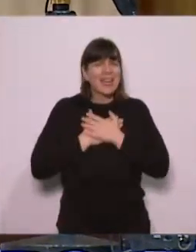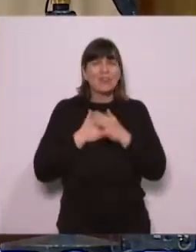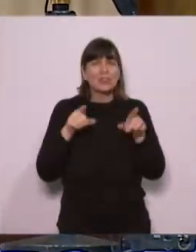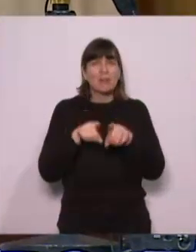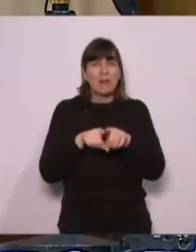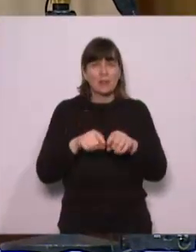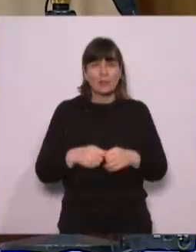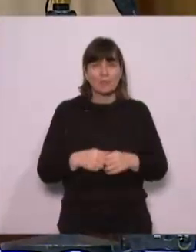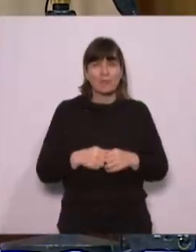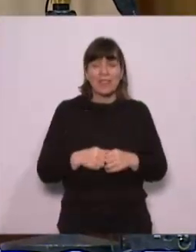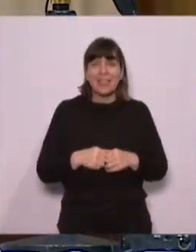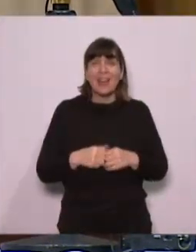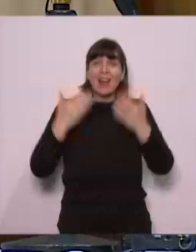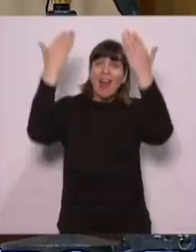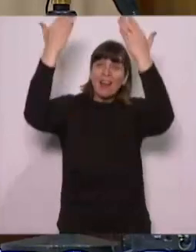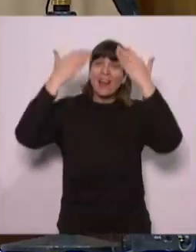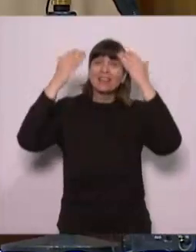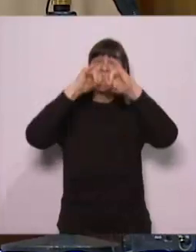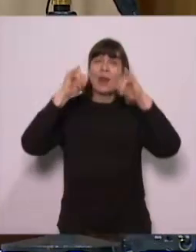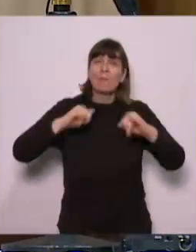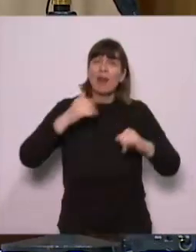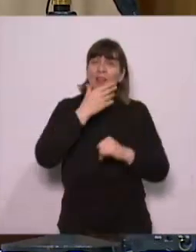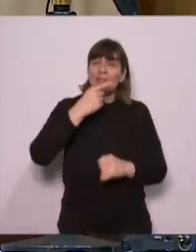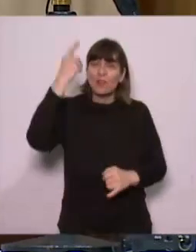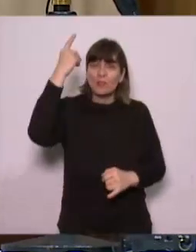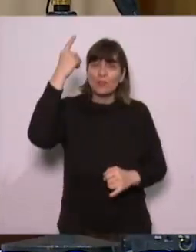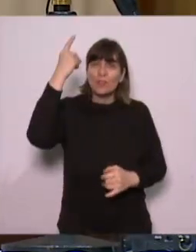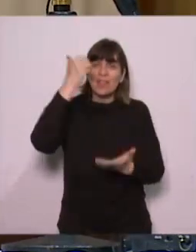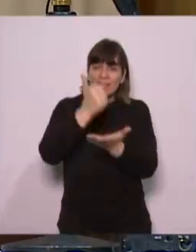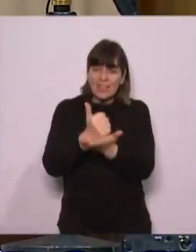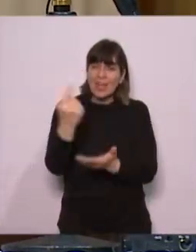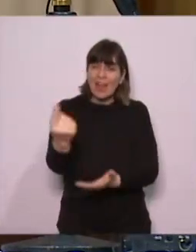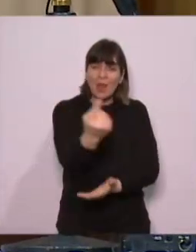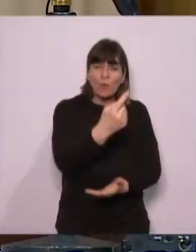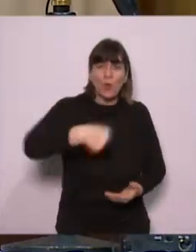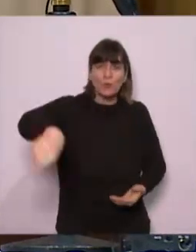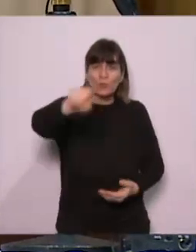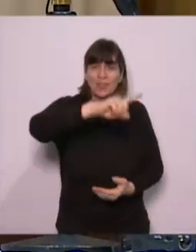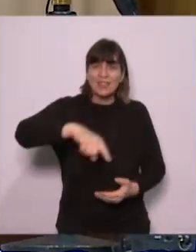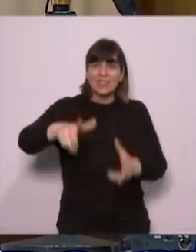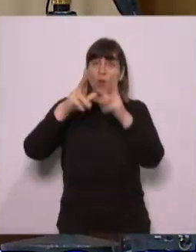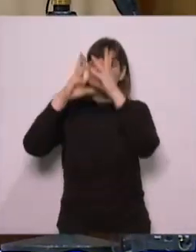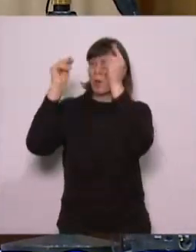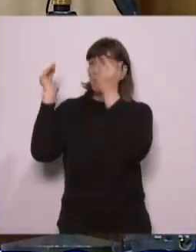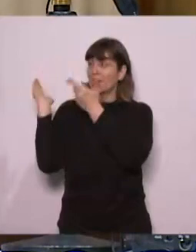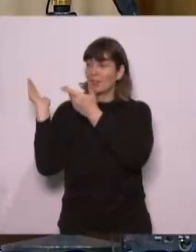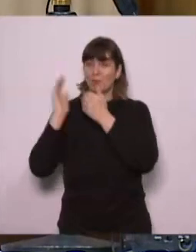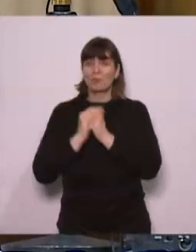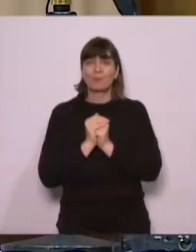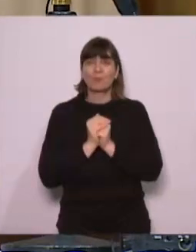Mis queridos hermanos, que la gracia y la paz de Dios estén con cada uno de ustedes.